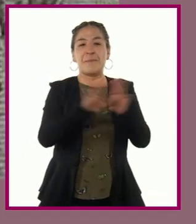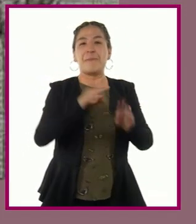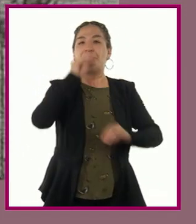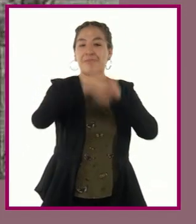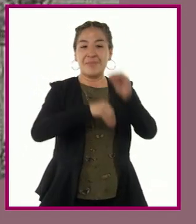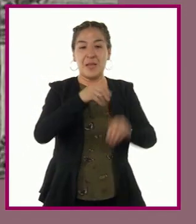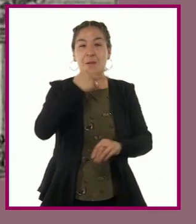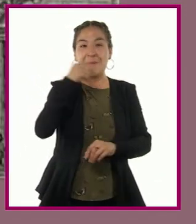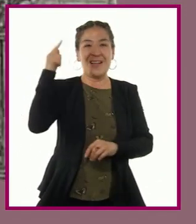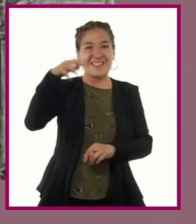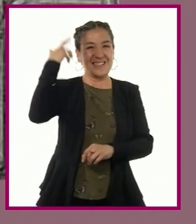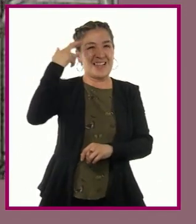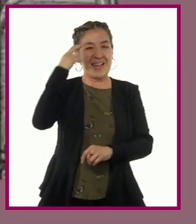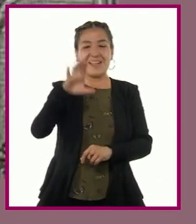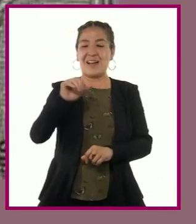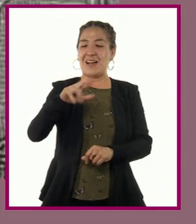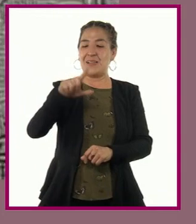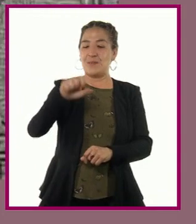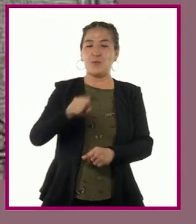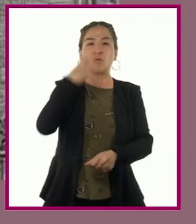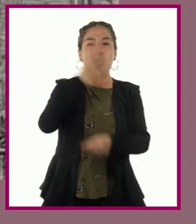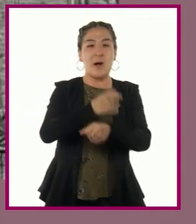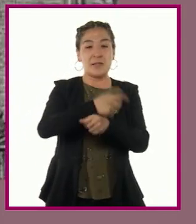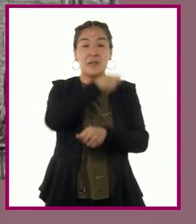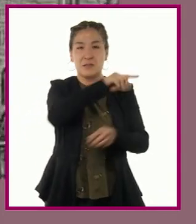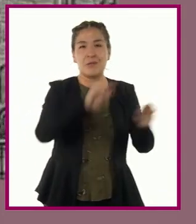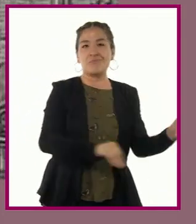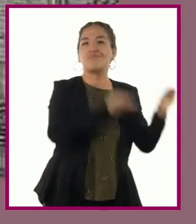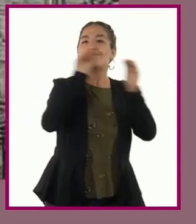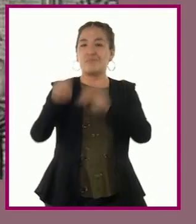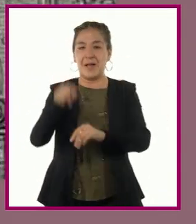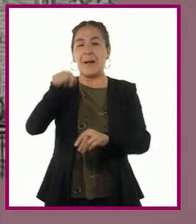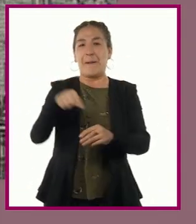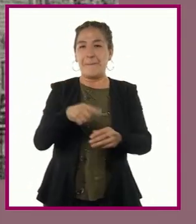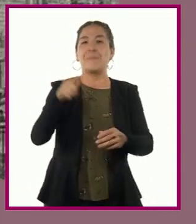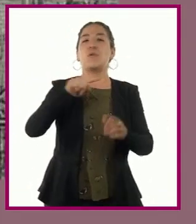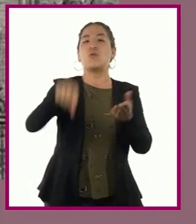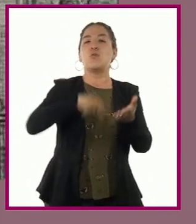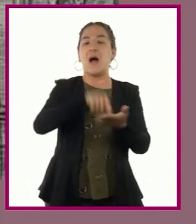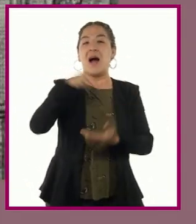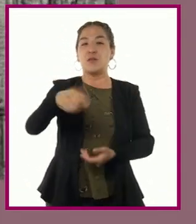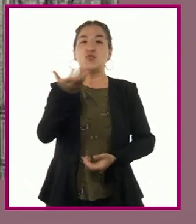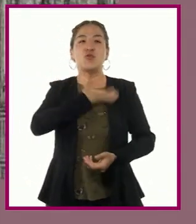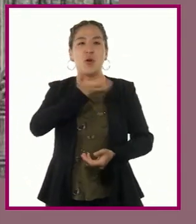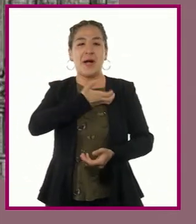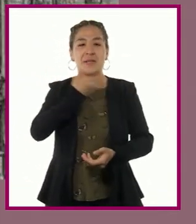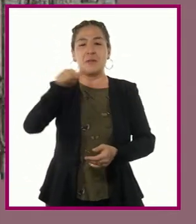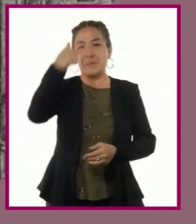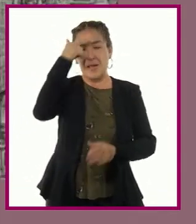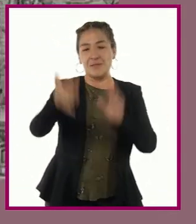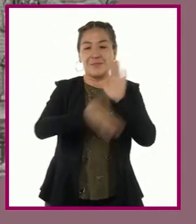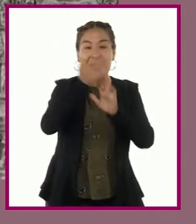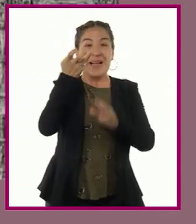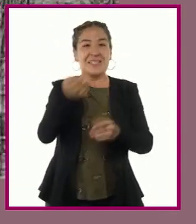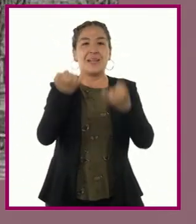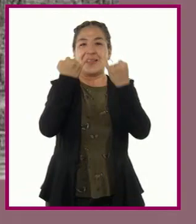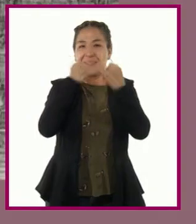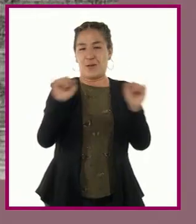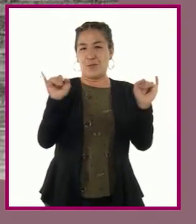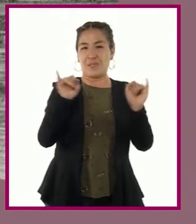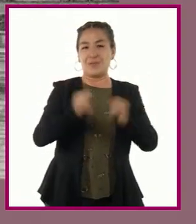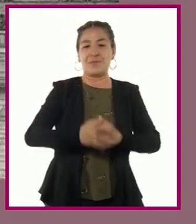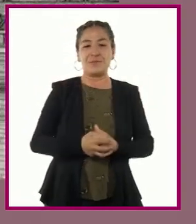IV fue terminada y transportada a la Plaza Mayor, hoy el Zócalo de la Ciudad de México, para su inauguración.